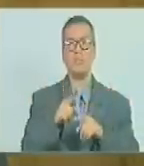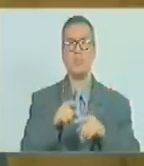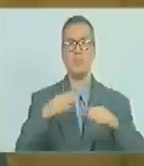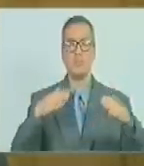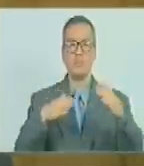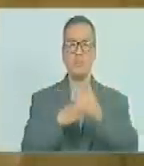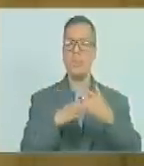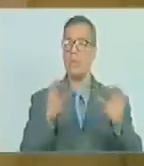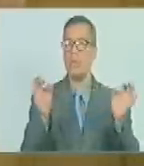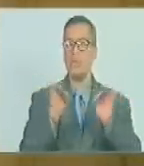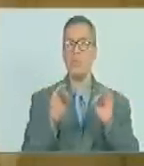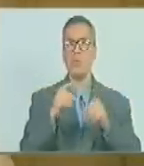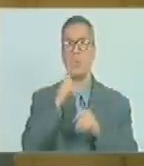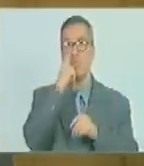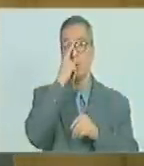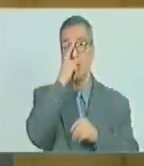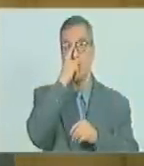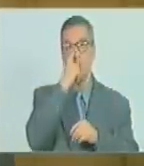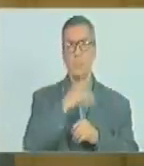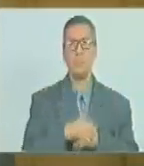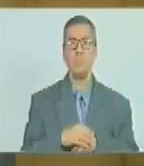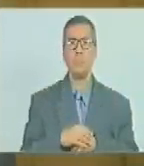obstáculos, como se